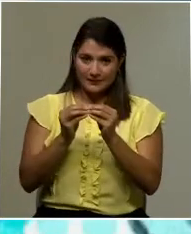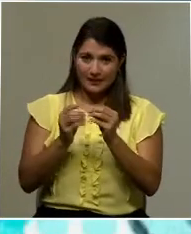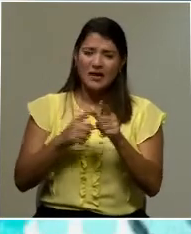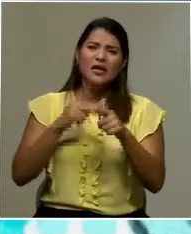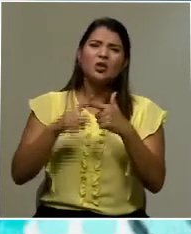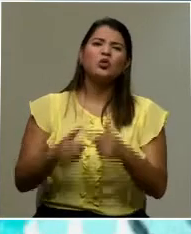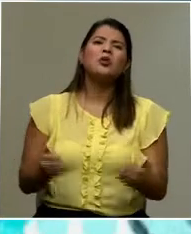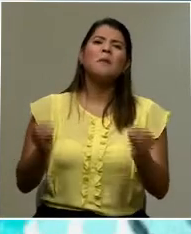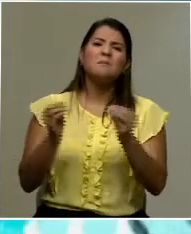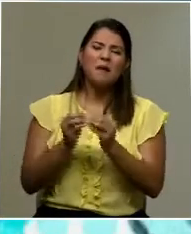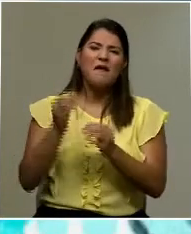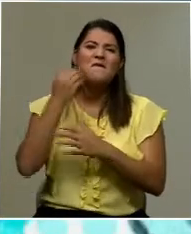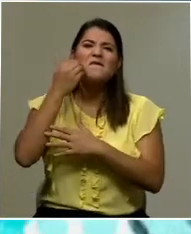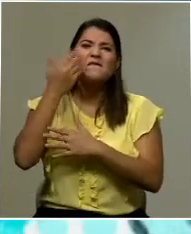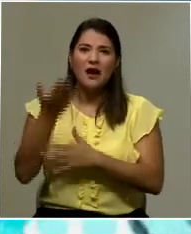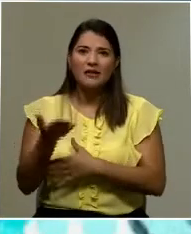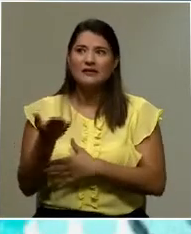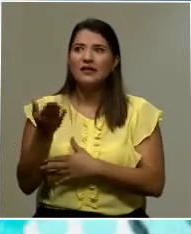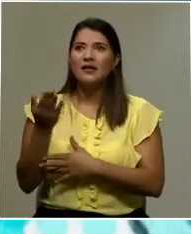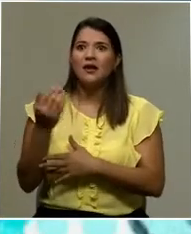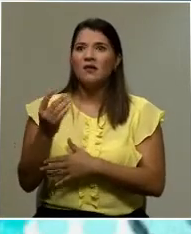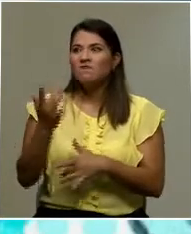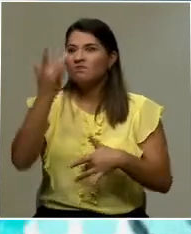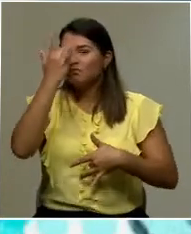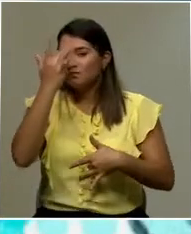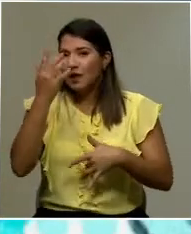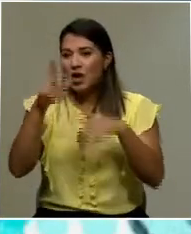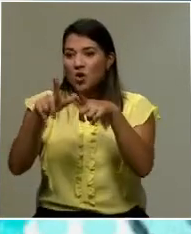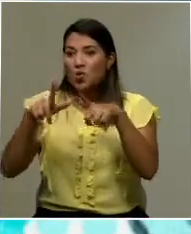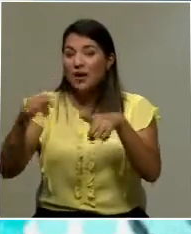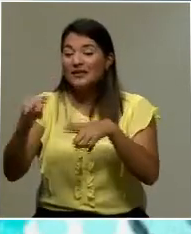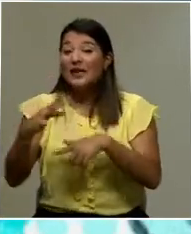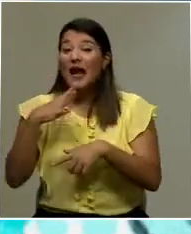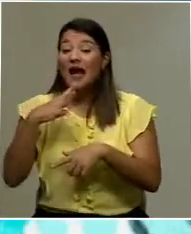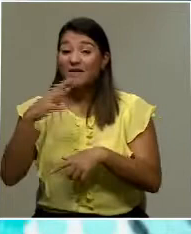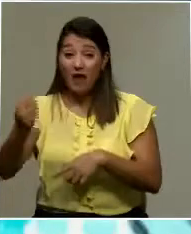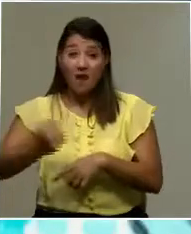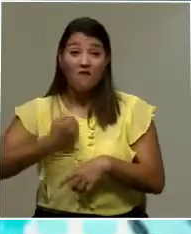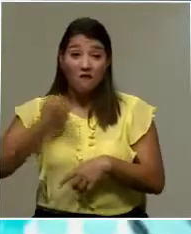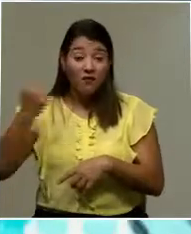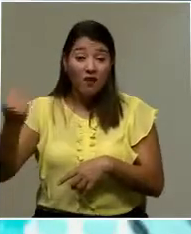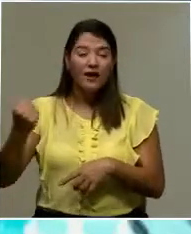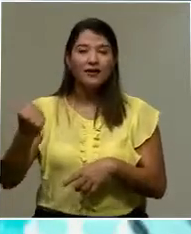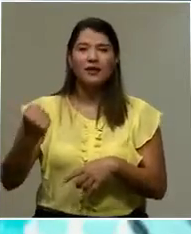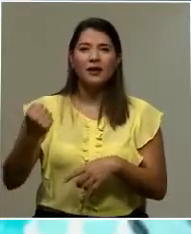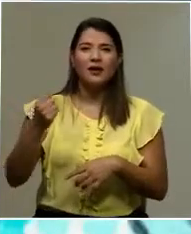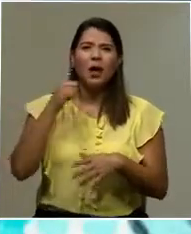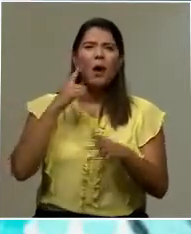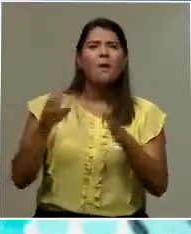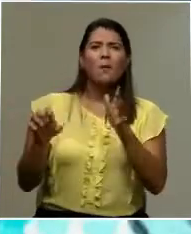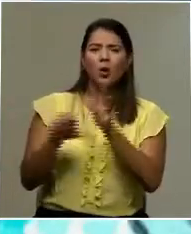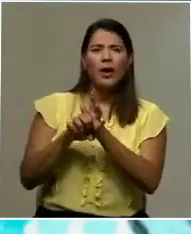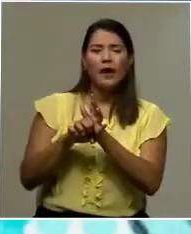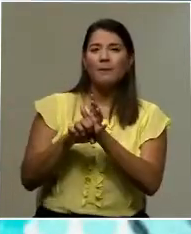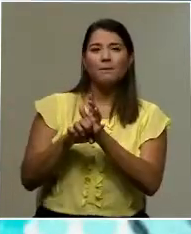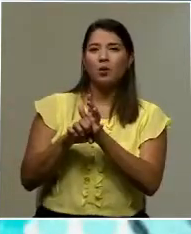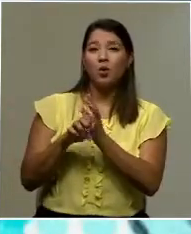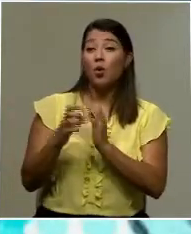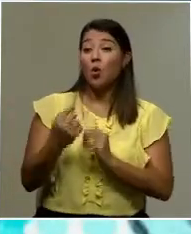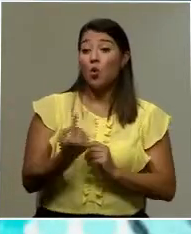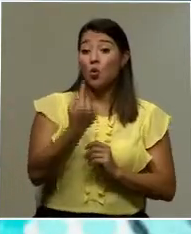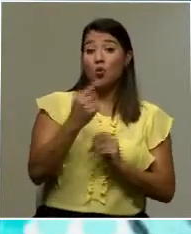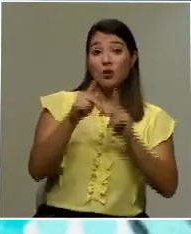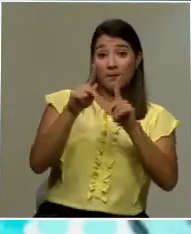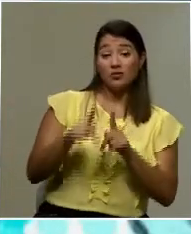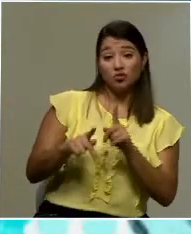una situación donde se está hablando fuerte. Y por ejemplo, hay bases de datos con muchos brotes de superpropagación, que una persona